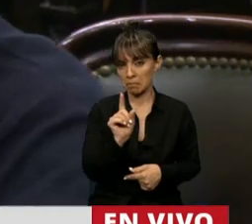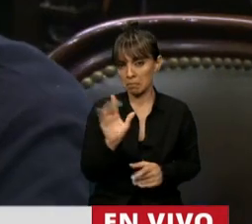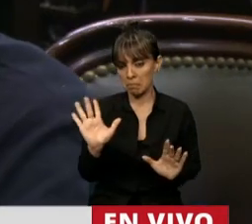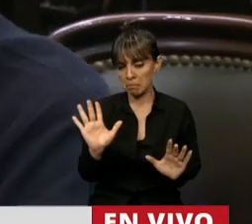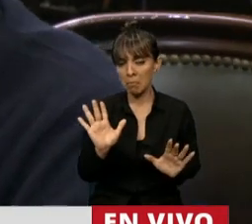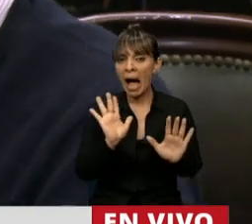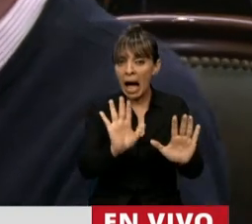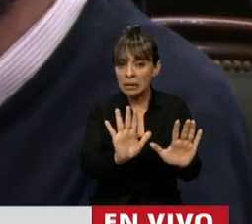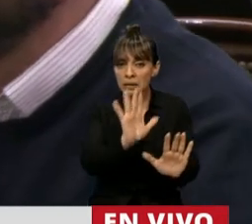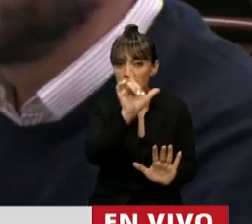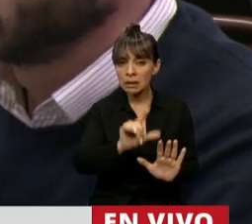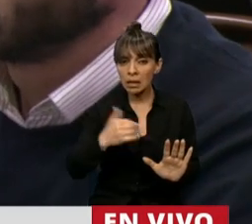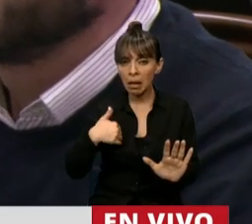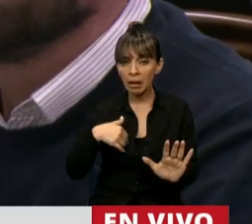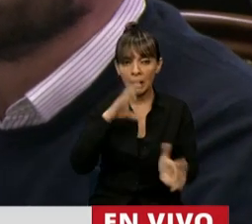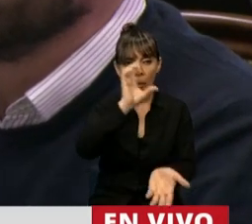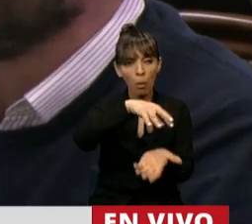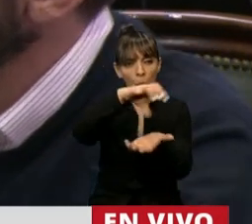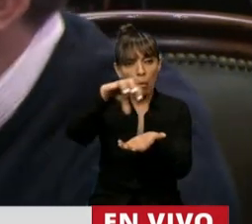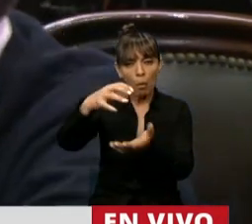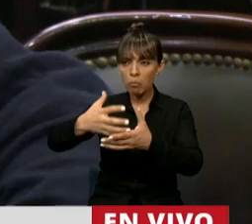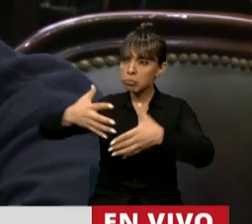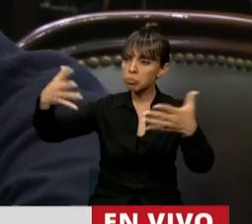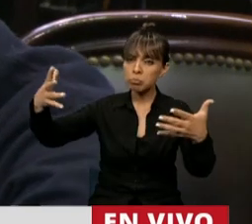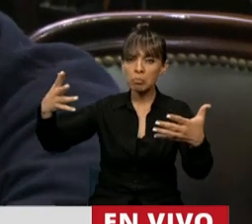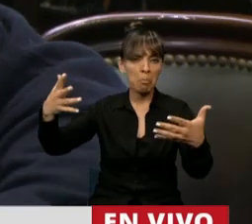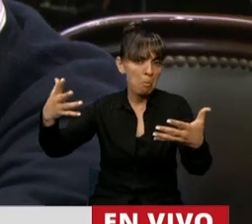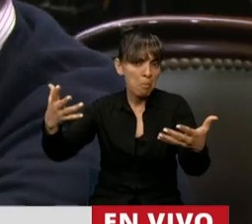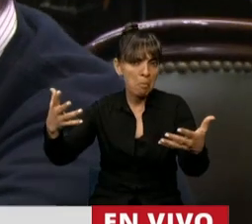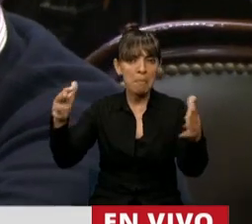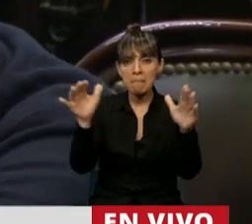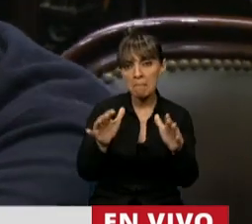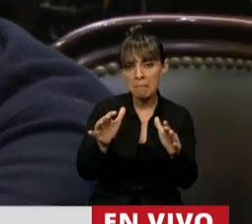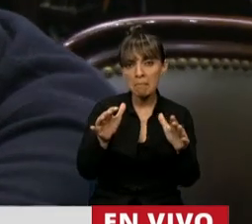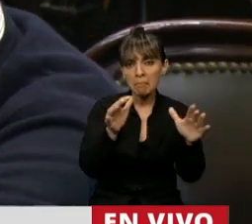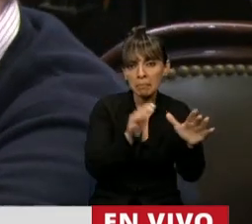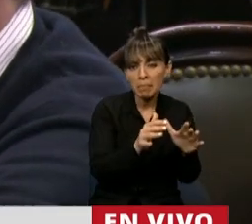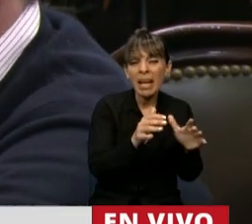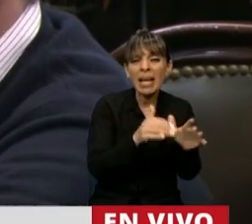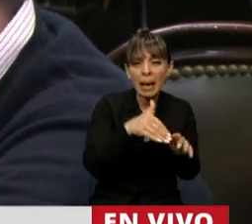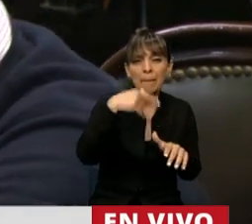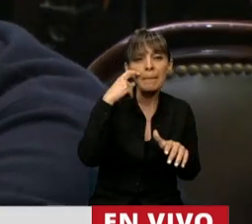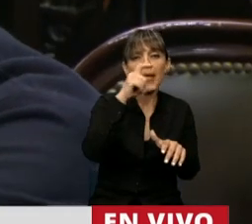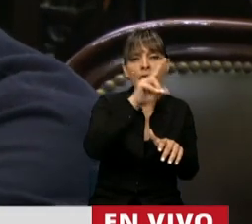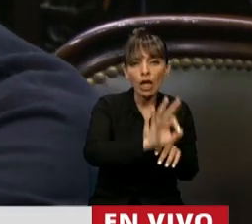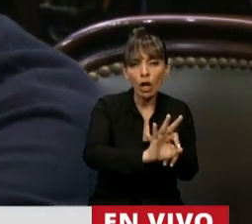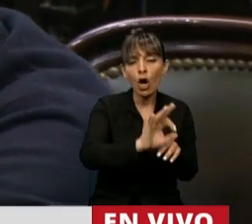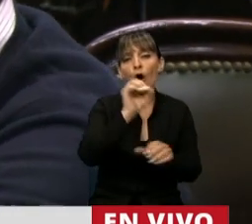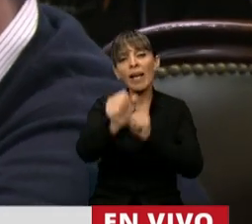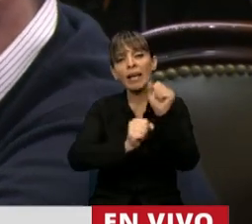tener un país con grandes empresas, con pequeñas y medianas empresas, con micropymes, con